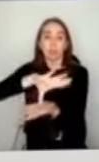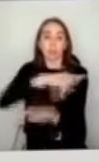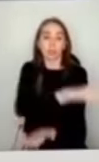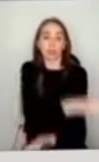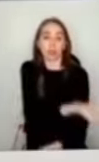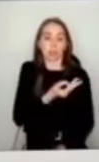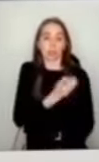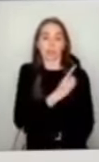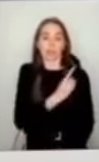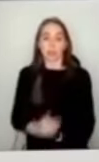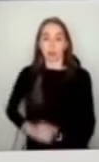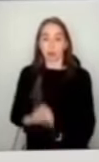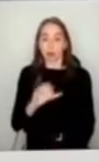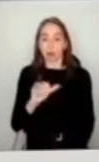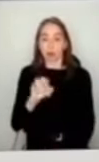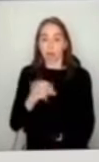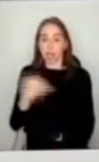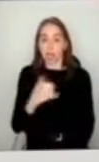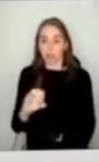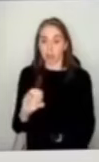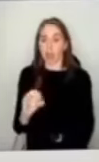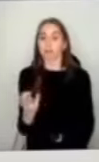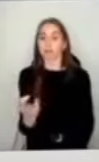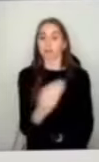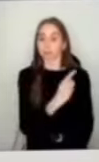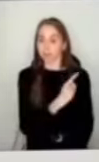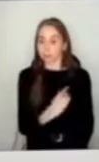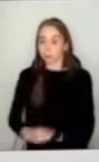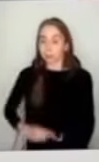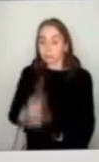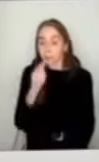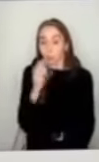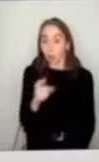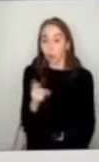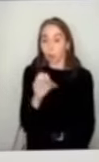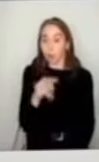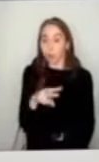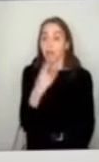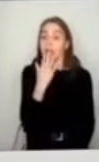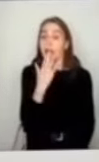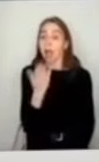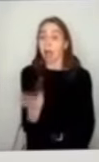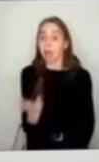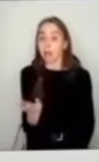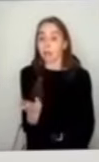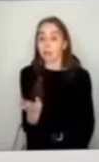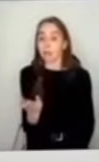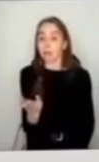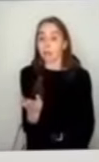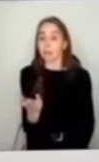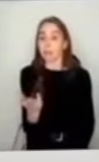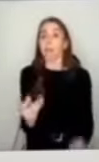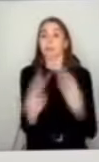Oyarzo. Diputado Jorge Guzmán, le ofrezco la palabra sobre punto de reglamento.